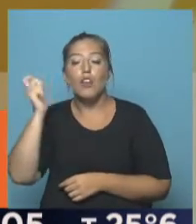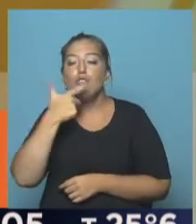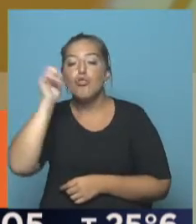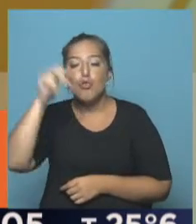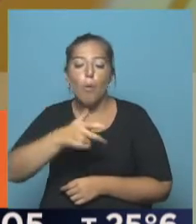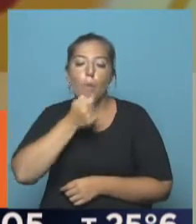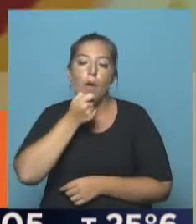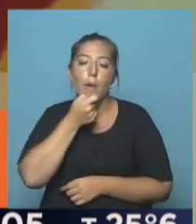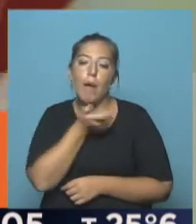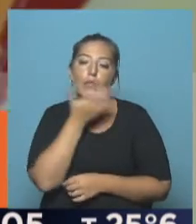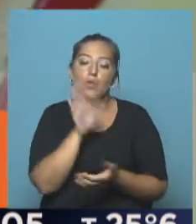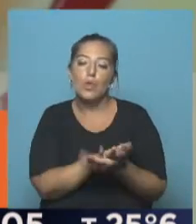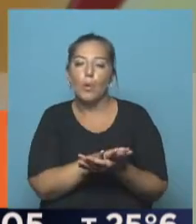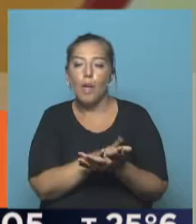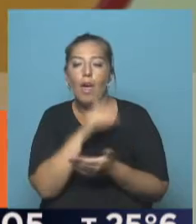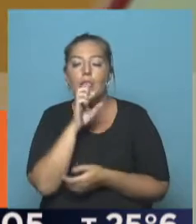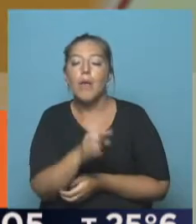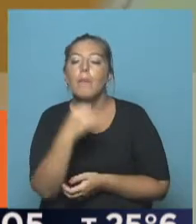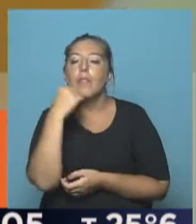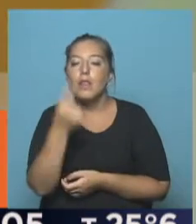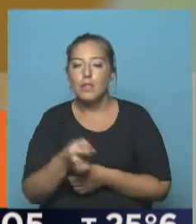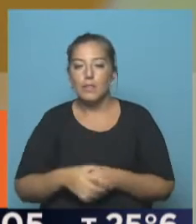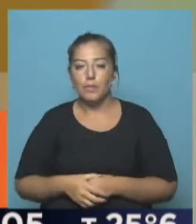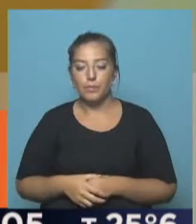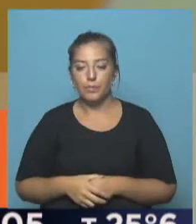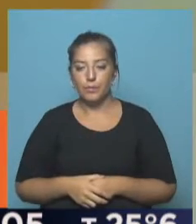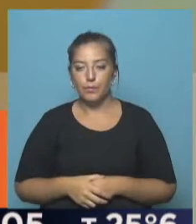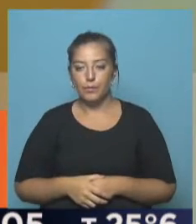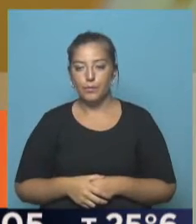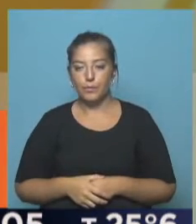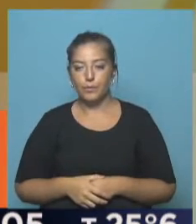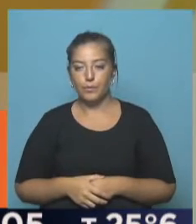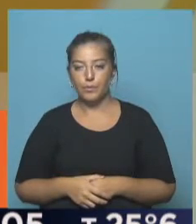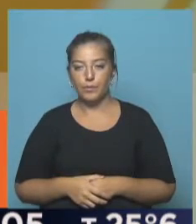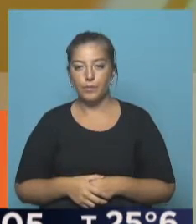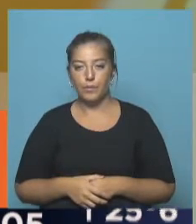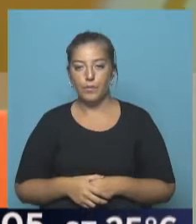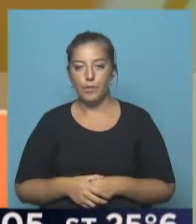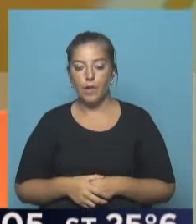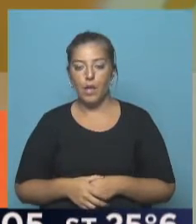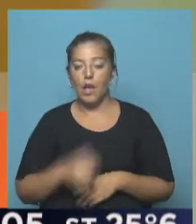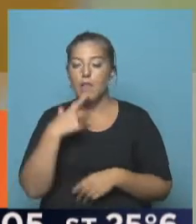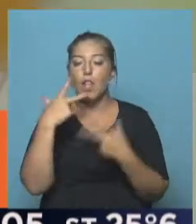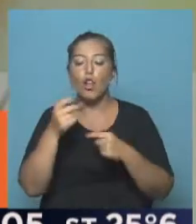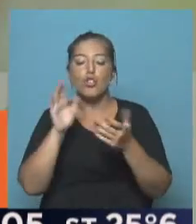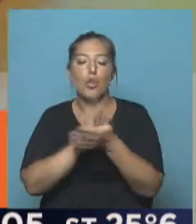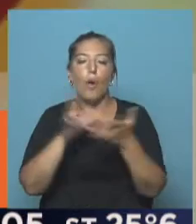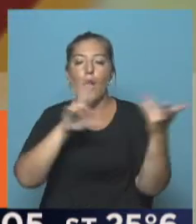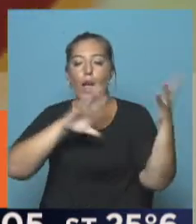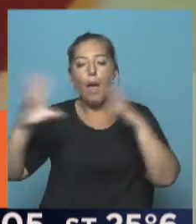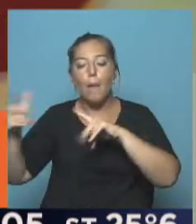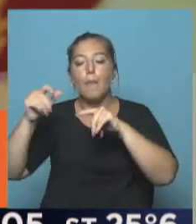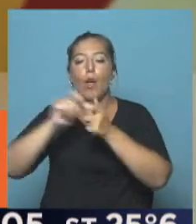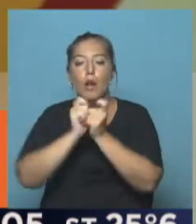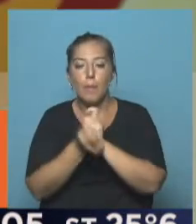relativizando lo que Trump llama la negación del cambio climático, y ha dicho que efectivamente el